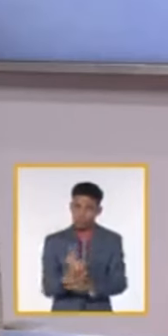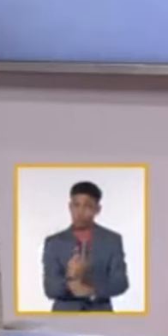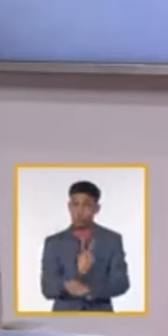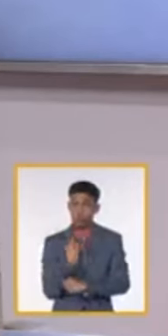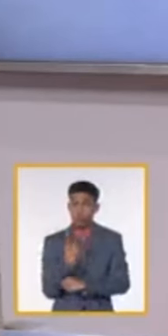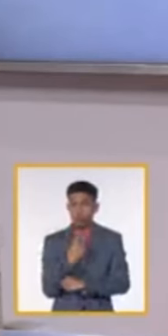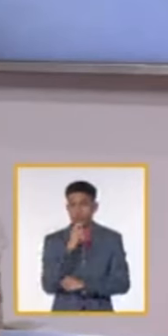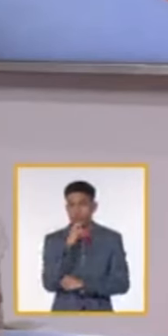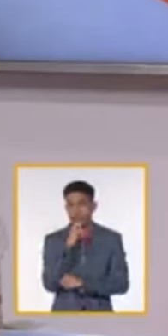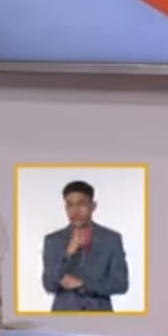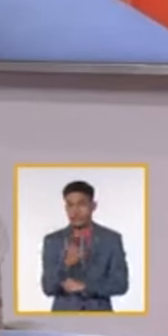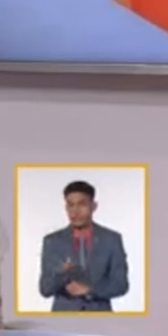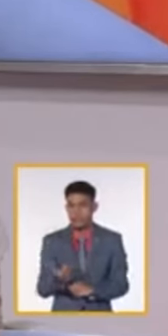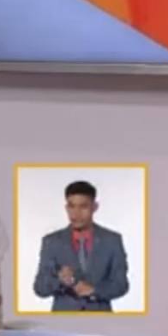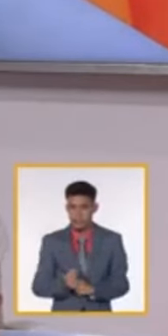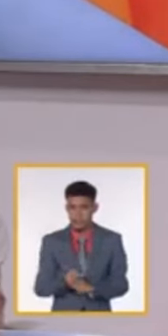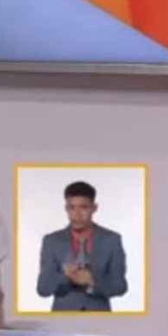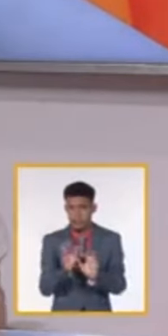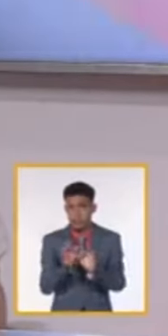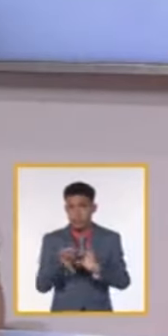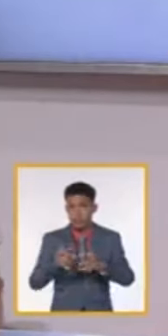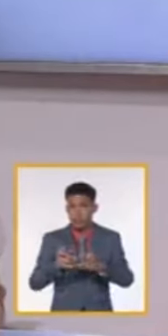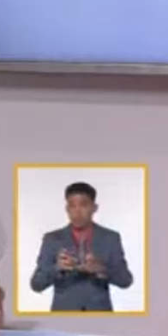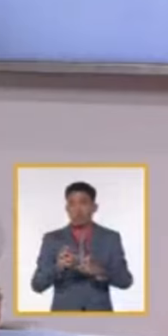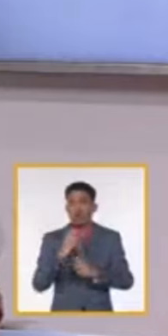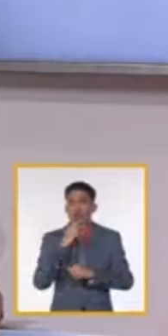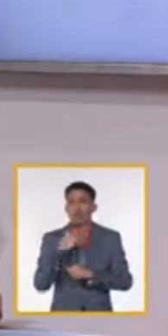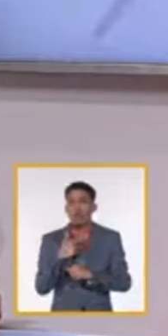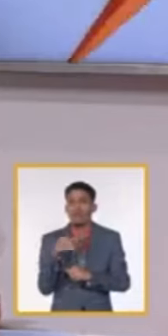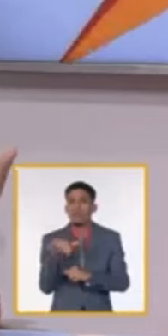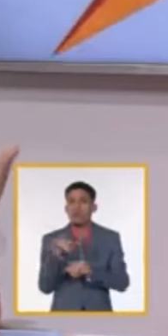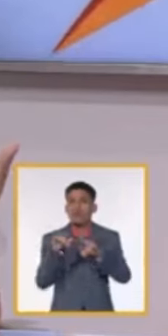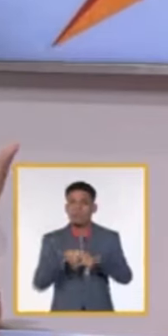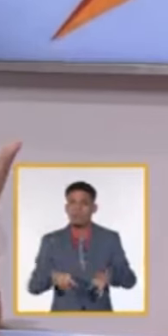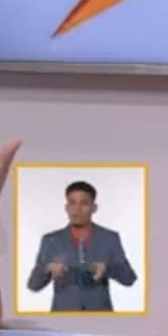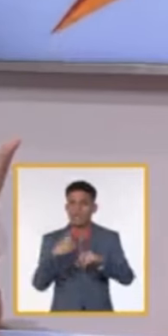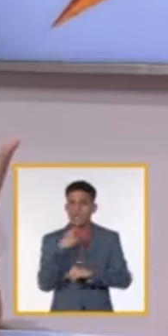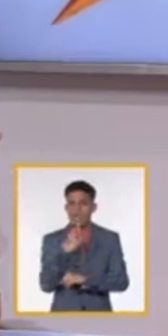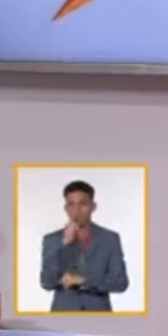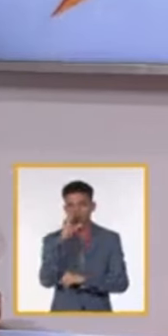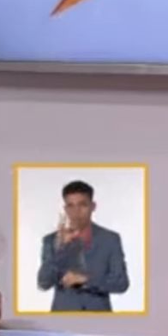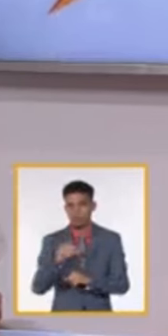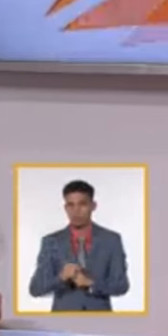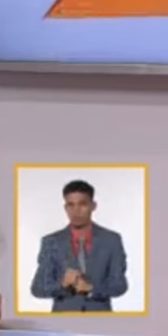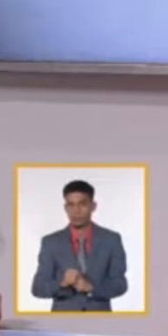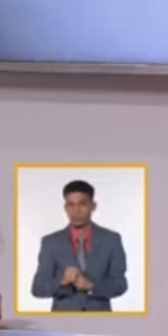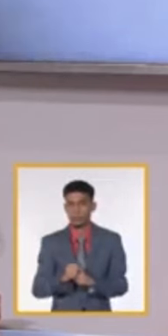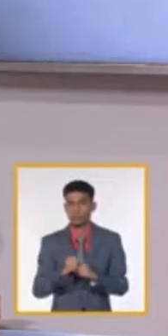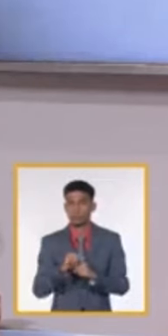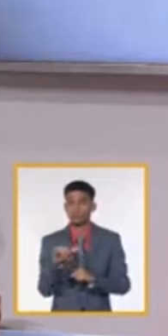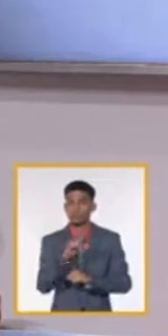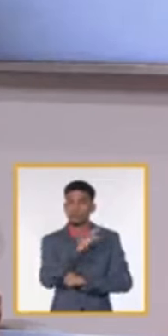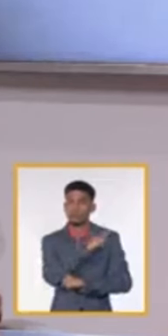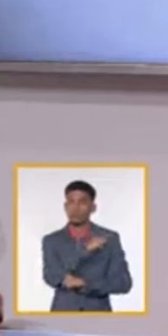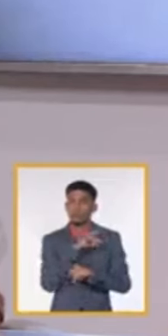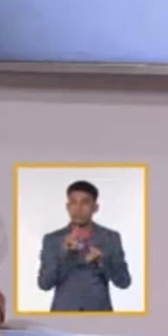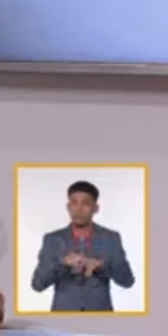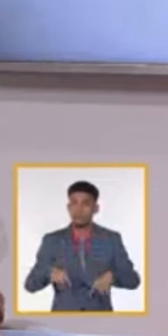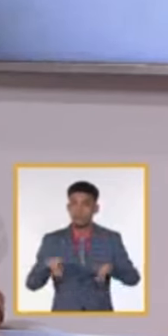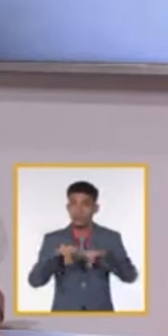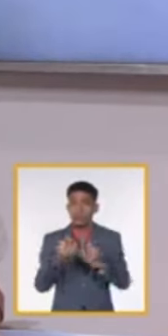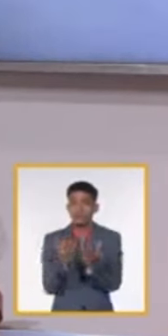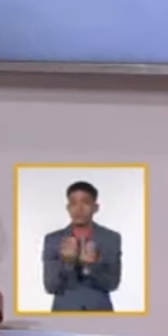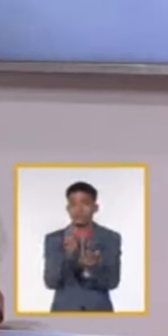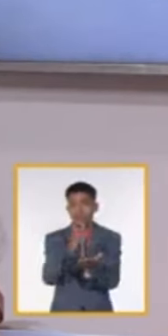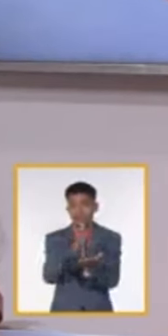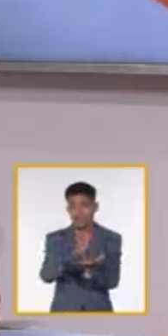aislada. Y es un patrón que no está presente solamente a nivel universitario, donde las administraciones han estado suspendiendo estudiantes